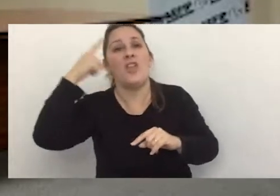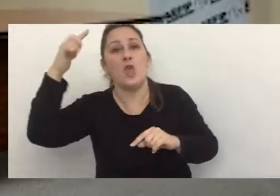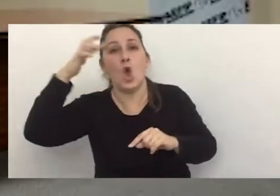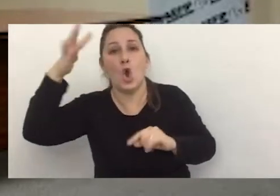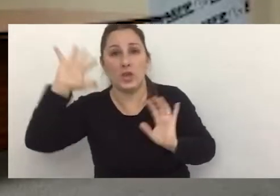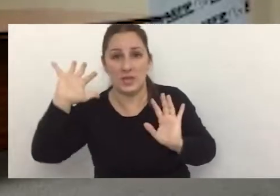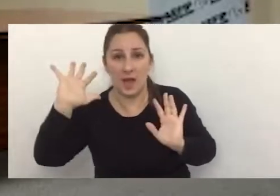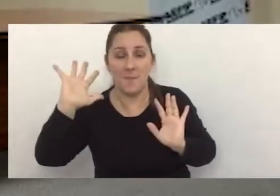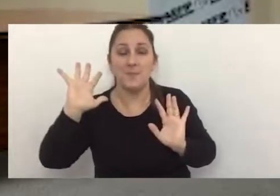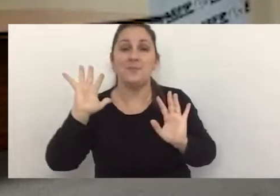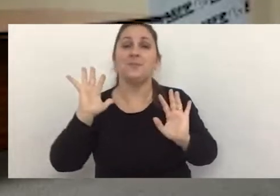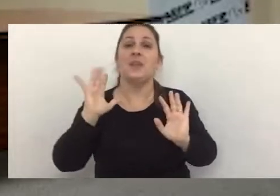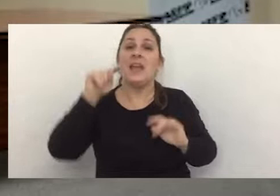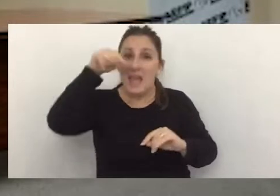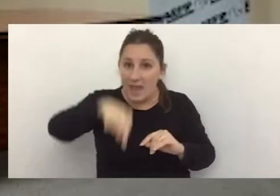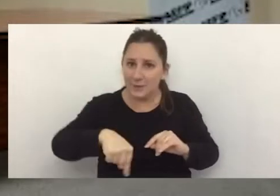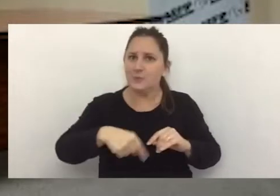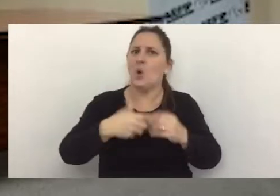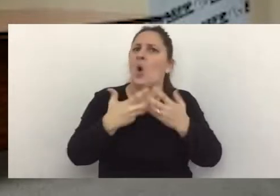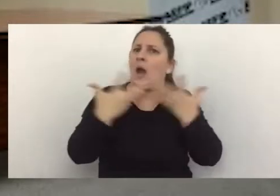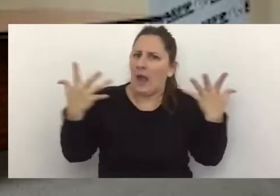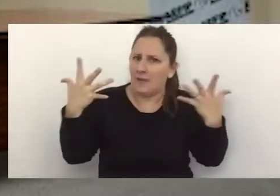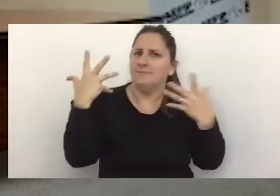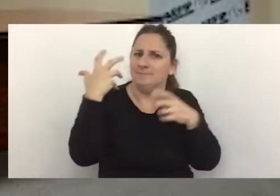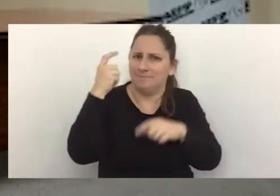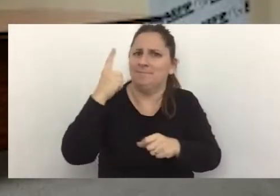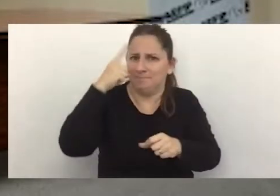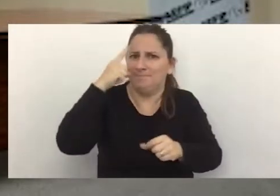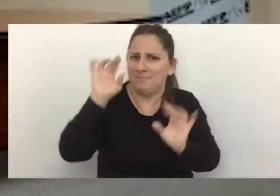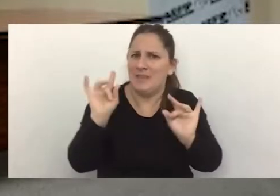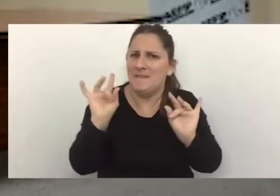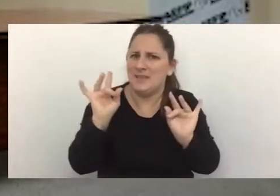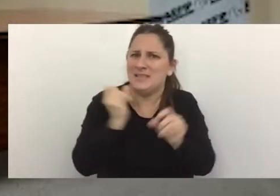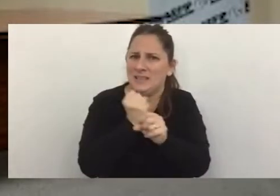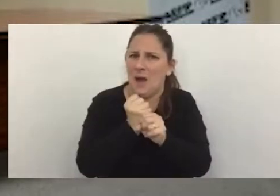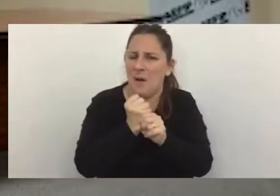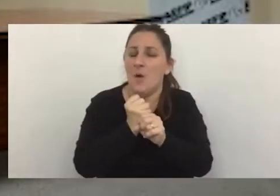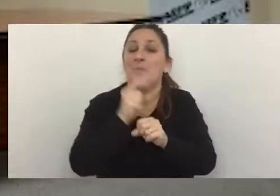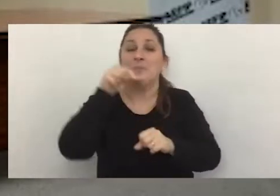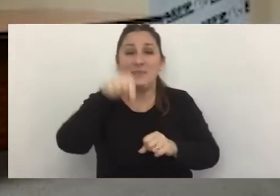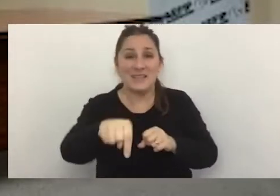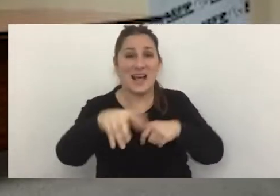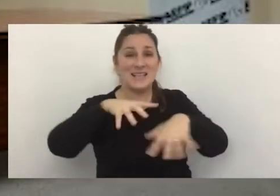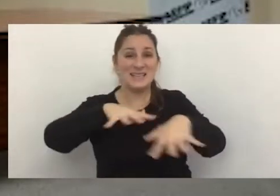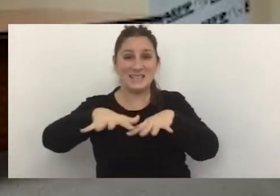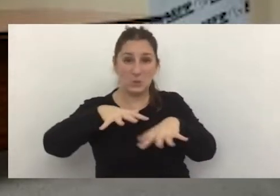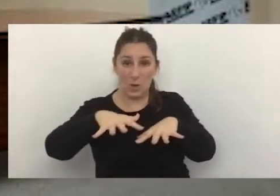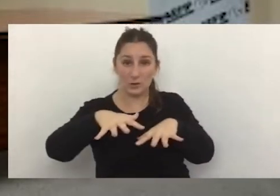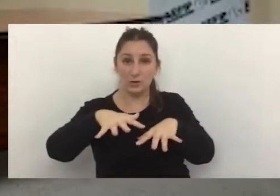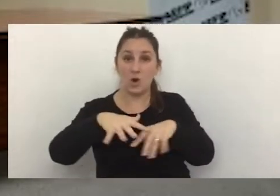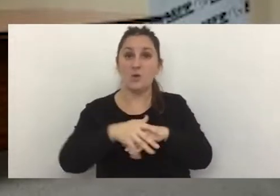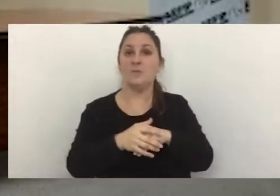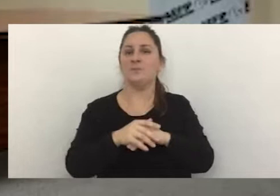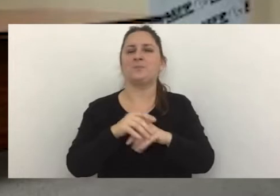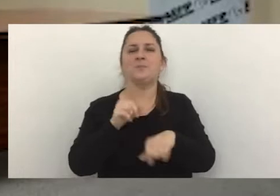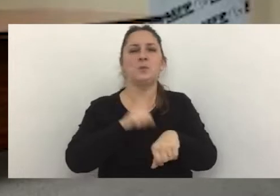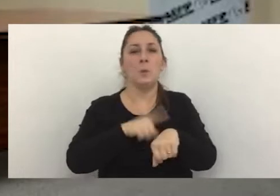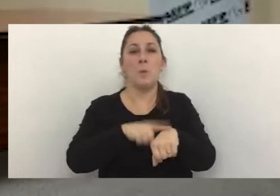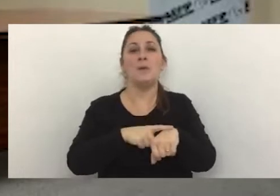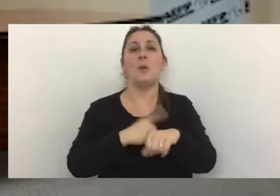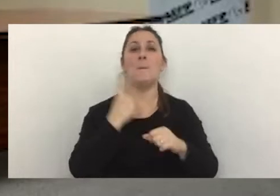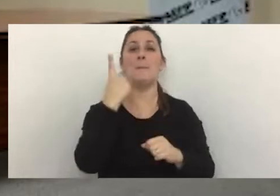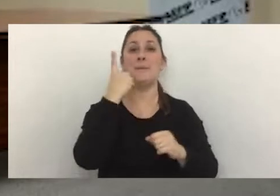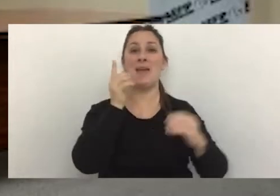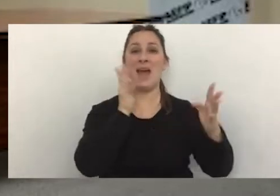esto obviamente es un desafío para los jueces. Pero esto, que formó parte del cierre de la Primera Guerra